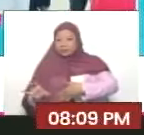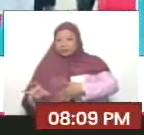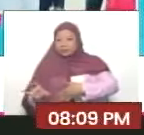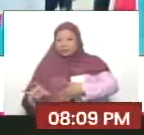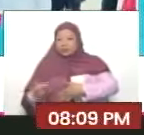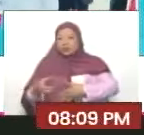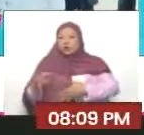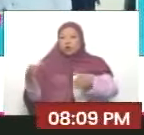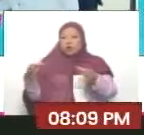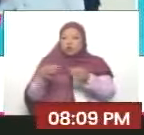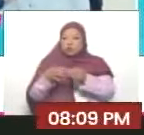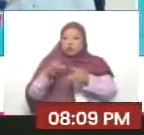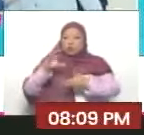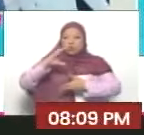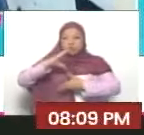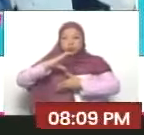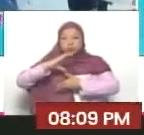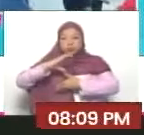La CELAC